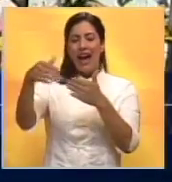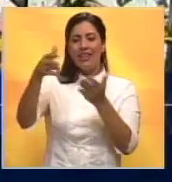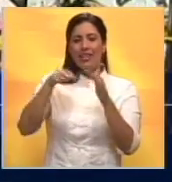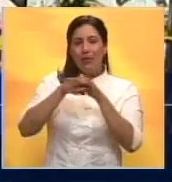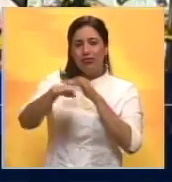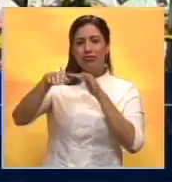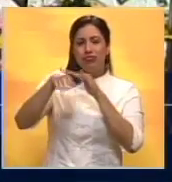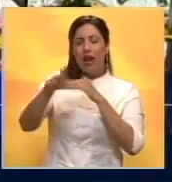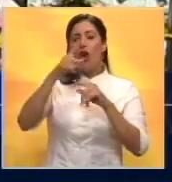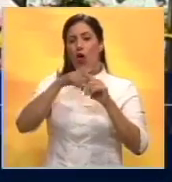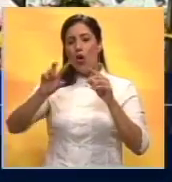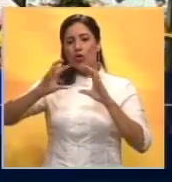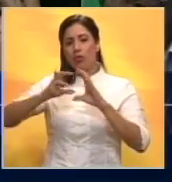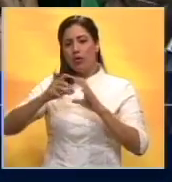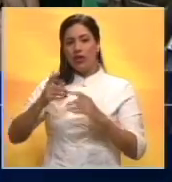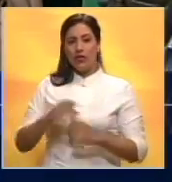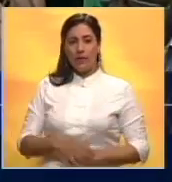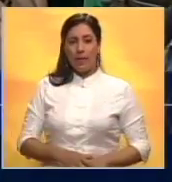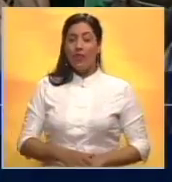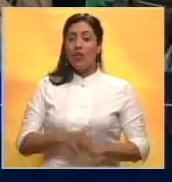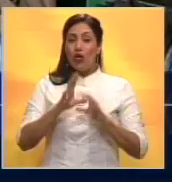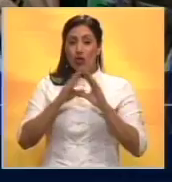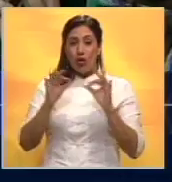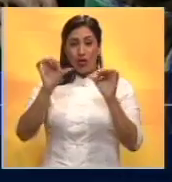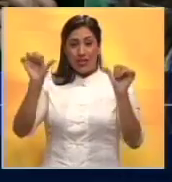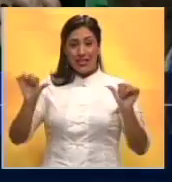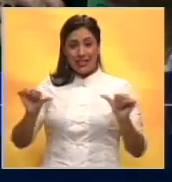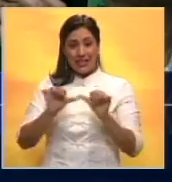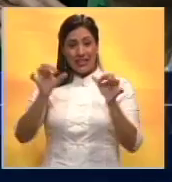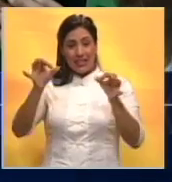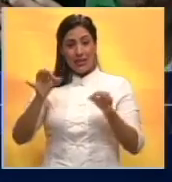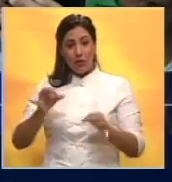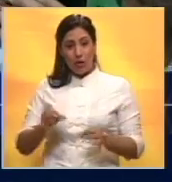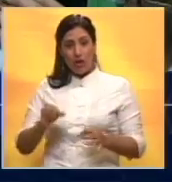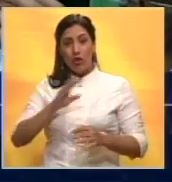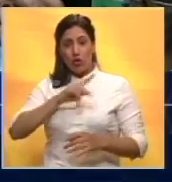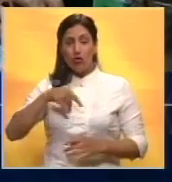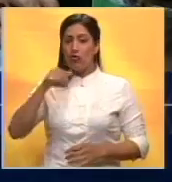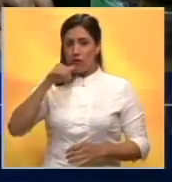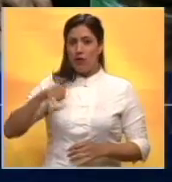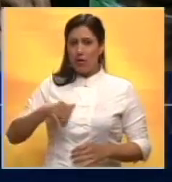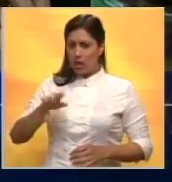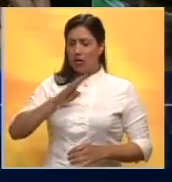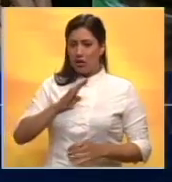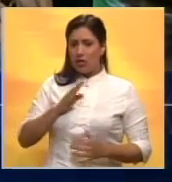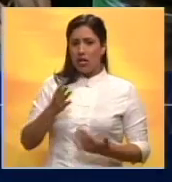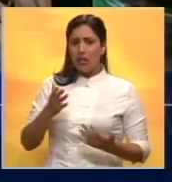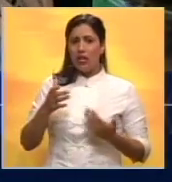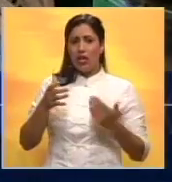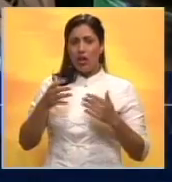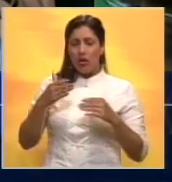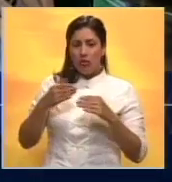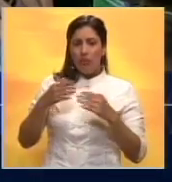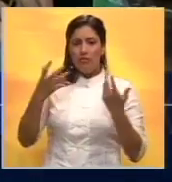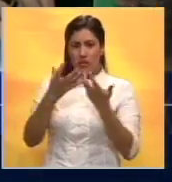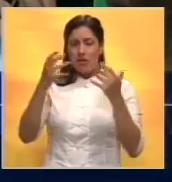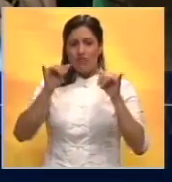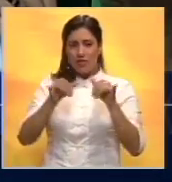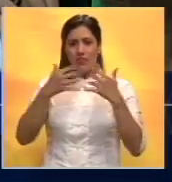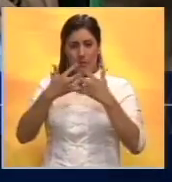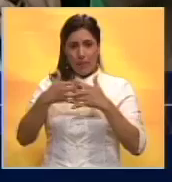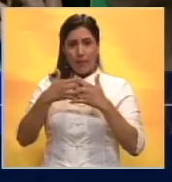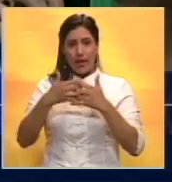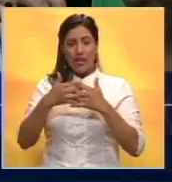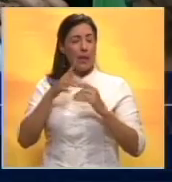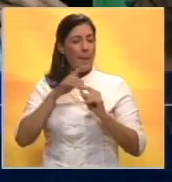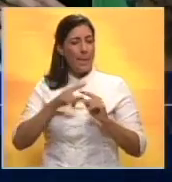un almacén de repuestos todos los sistemas de seguridad por lo que tenemos informados funcionaron los contraincendios de las mismas empresas que estaban